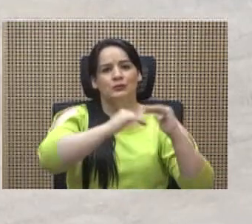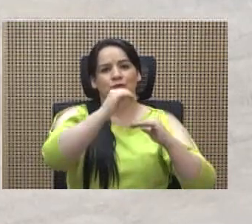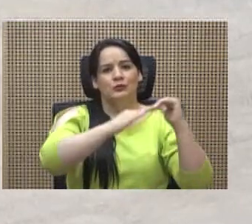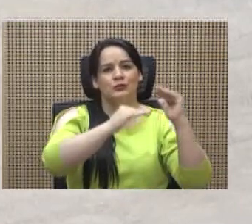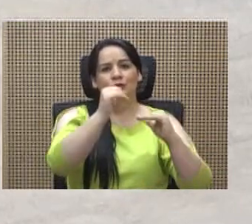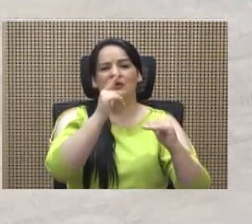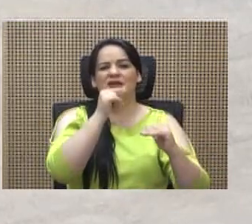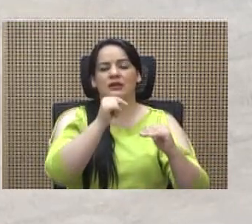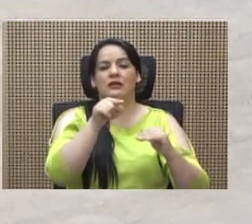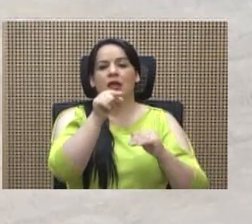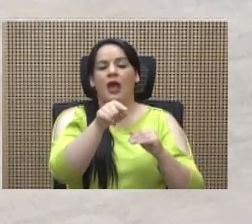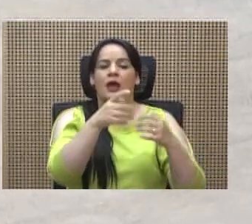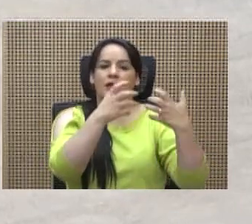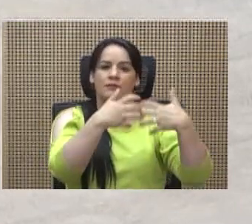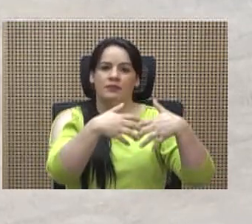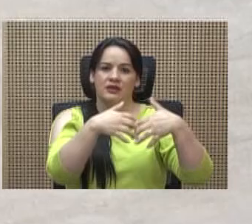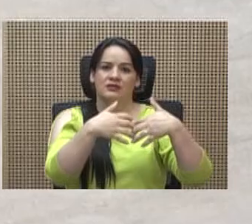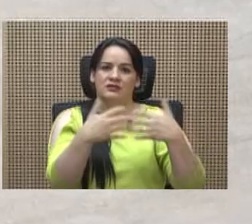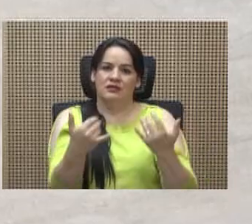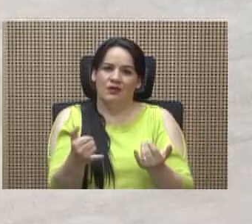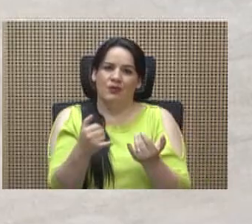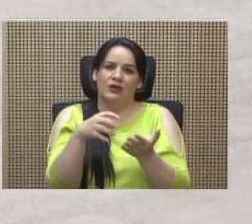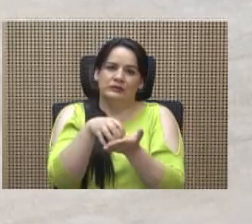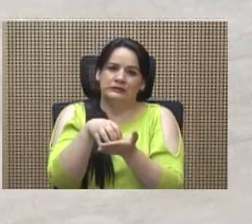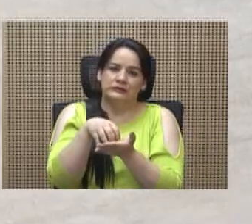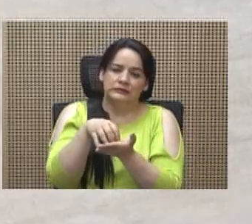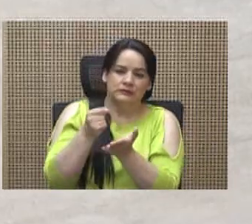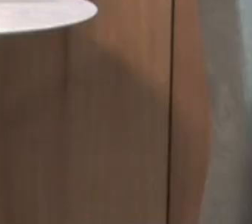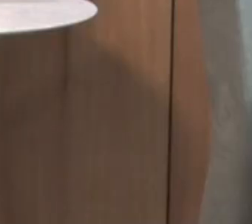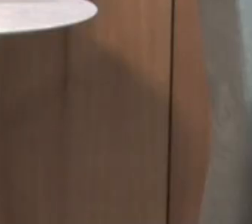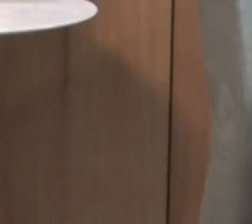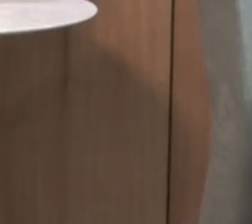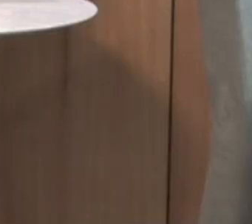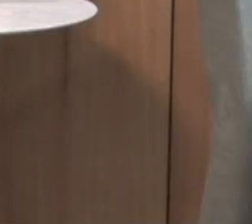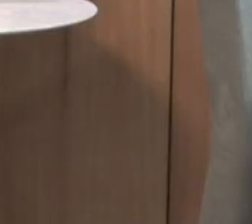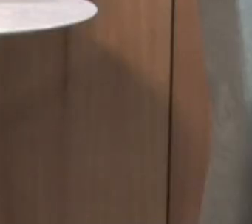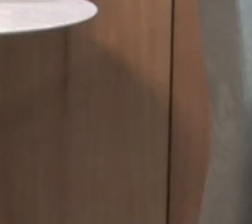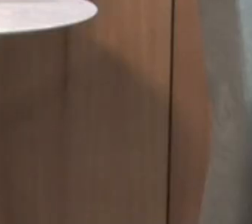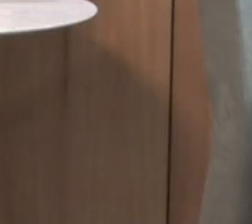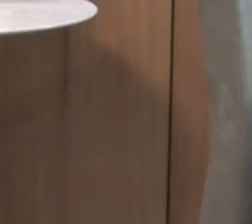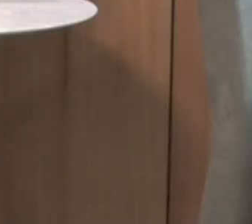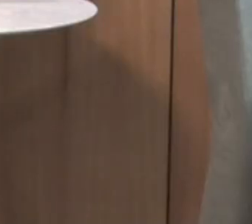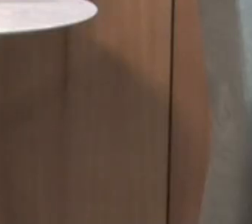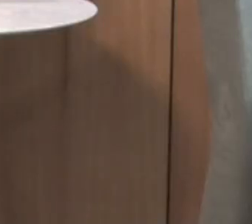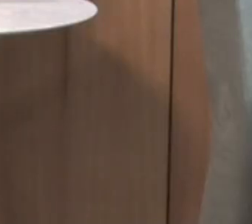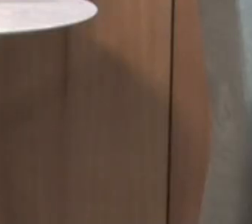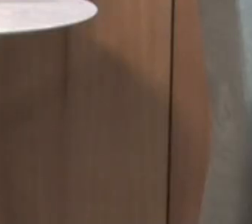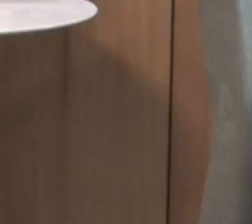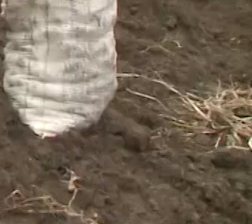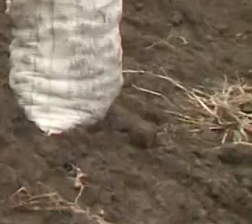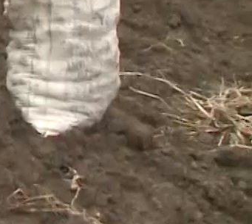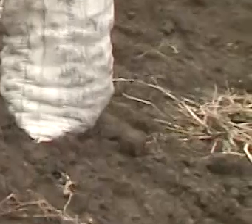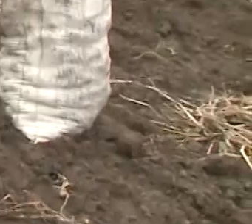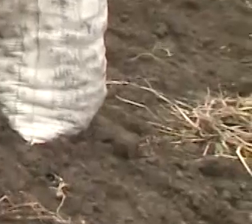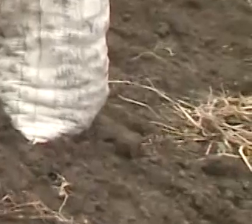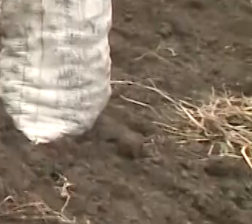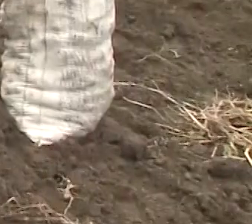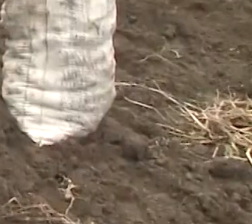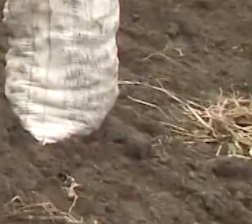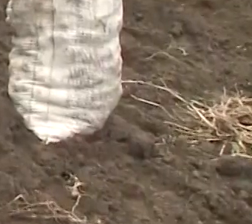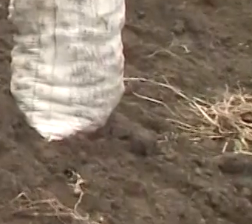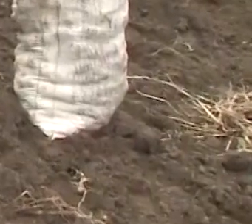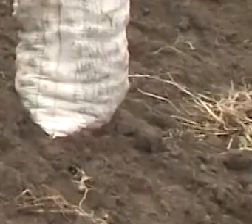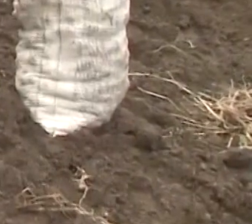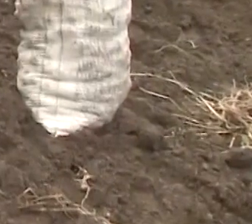este momento y que están siendo procesadas van a ser procesadas judicialmente el parlamentario oskar izquierdo explicó que impulsar el